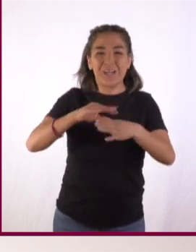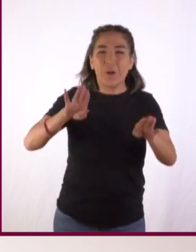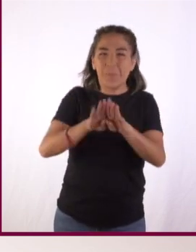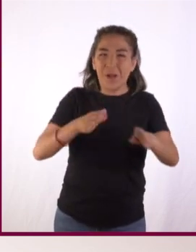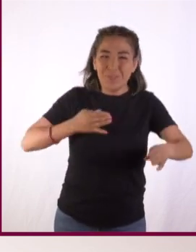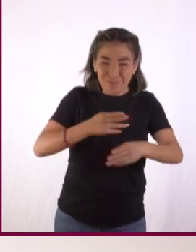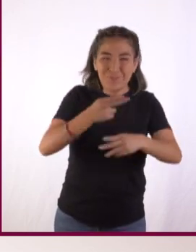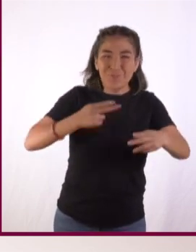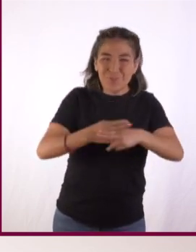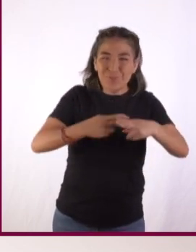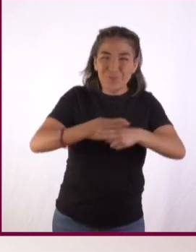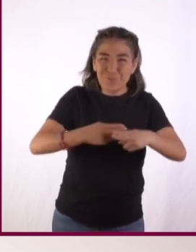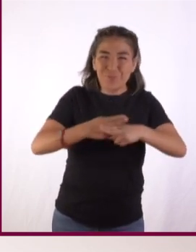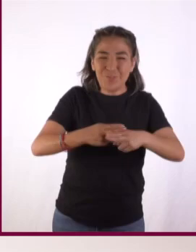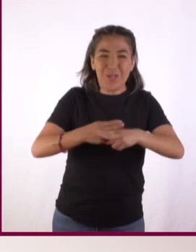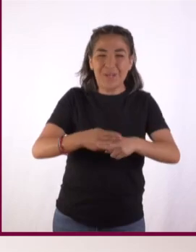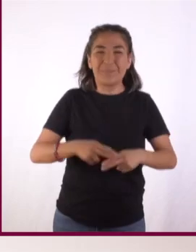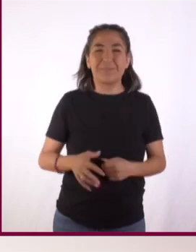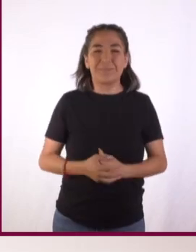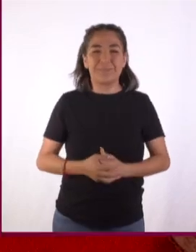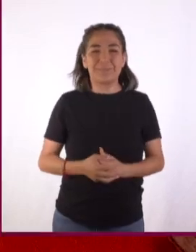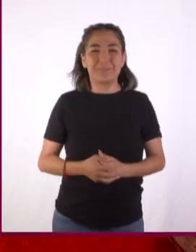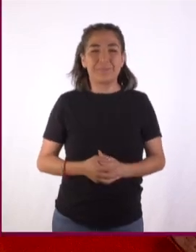un carnicero que va a afilar un cuchillo.